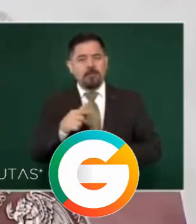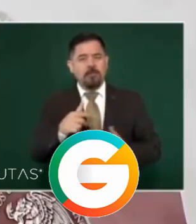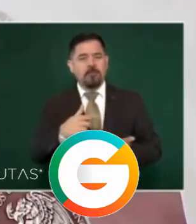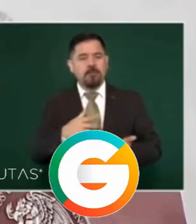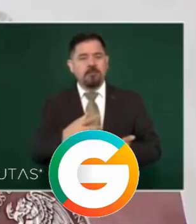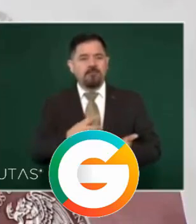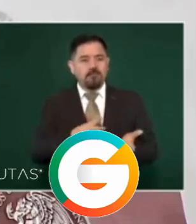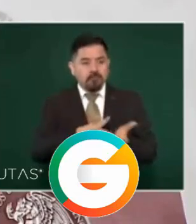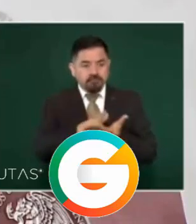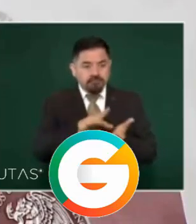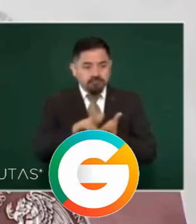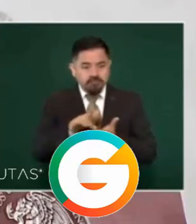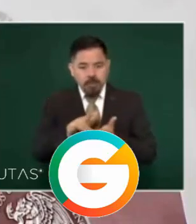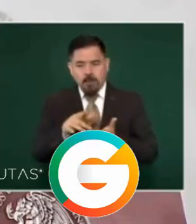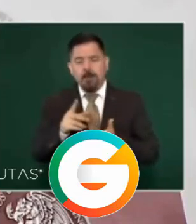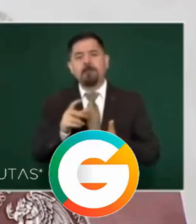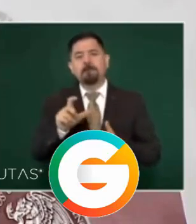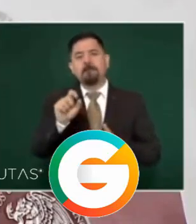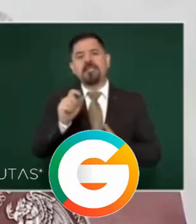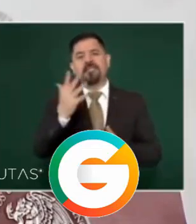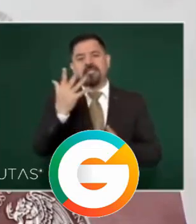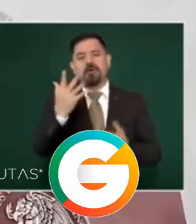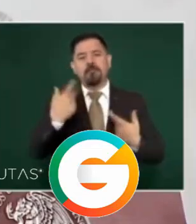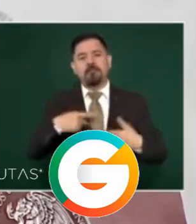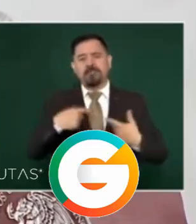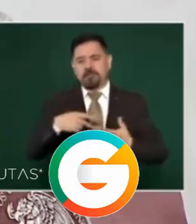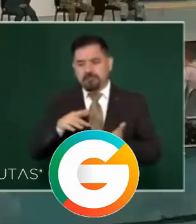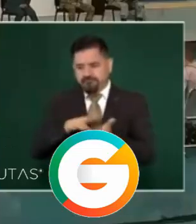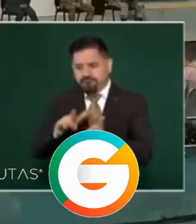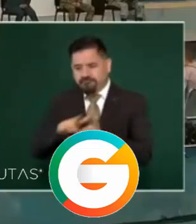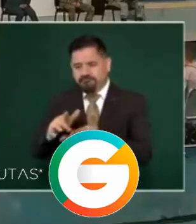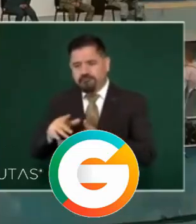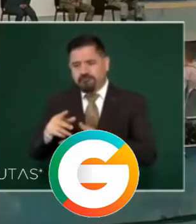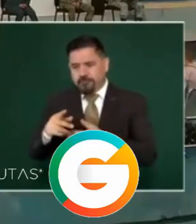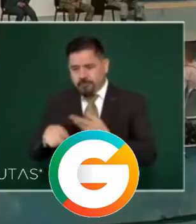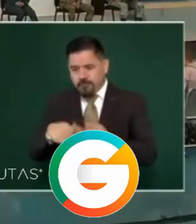asistido a 25 personas. Es todo, señor presidente. Muchas gracias.